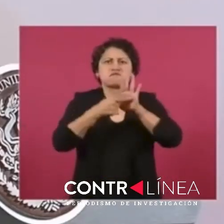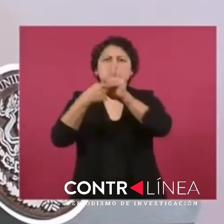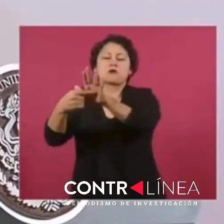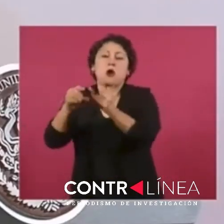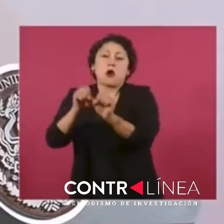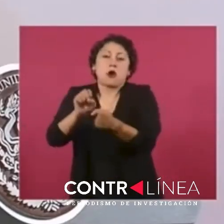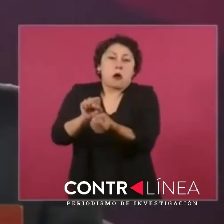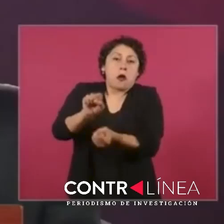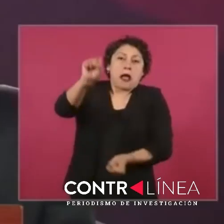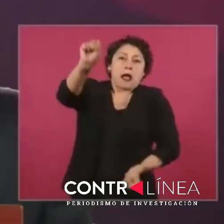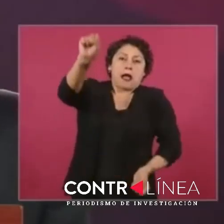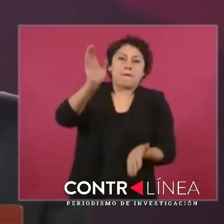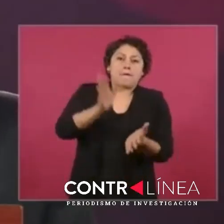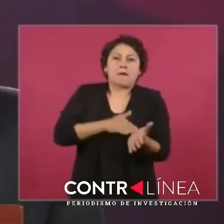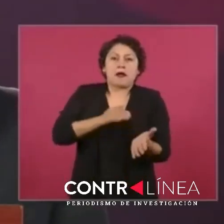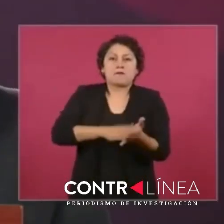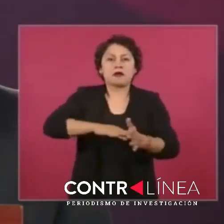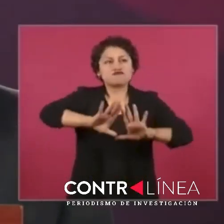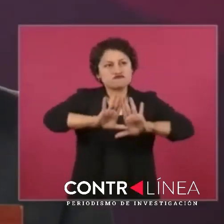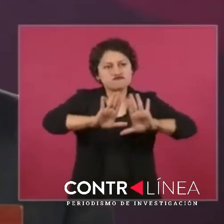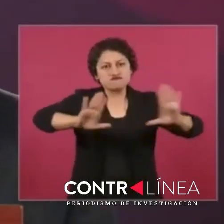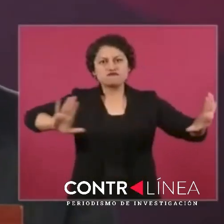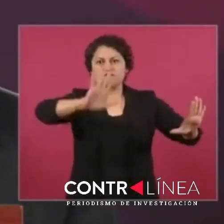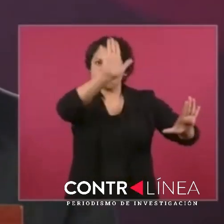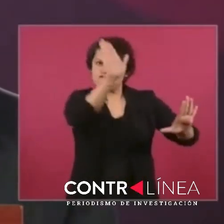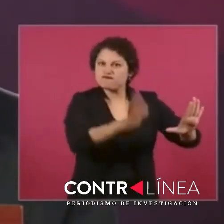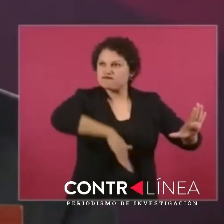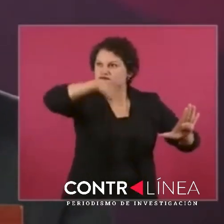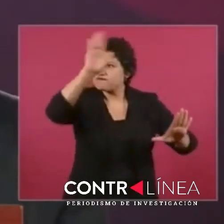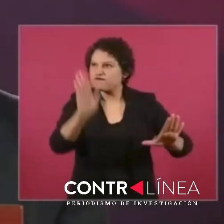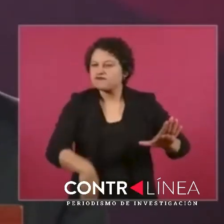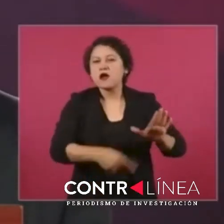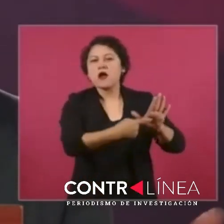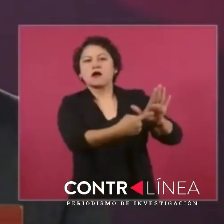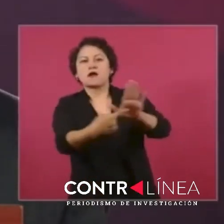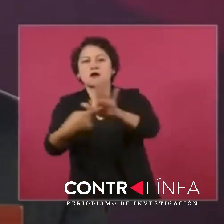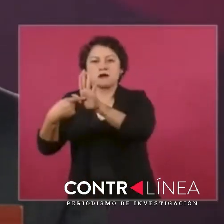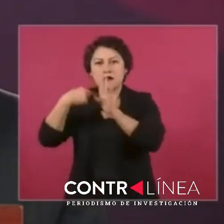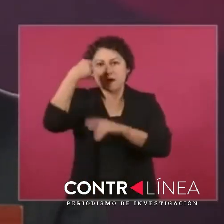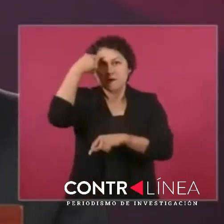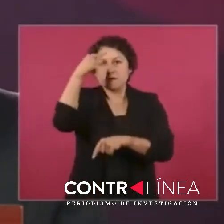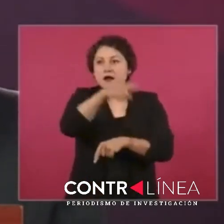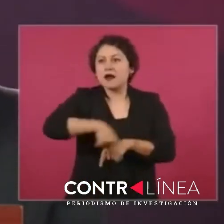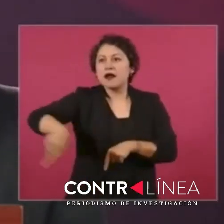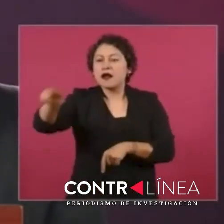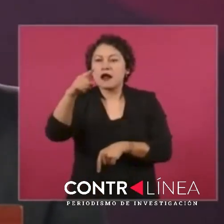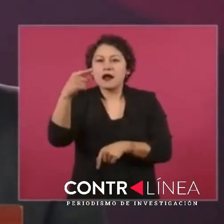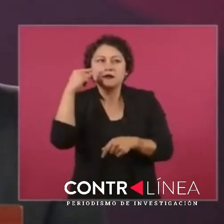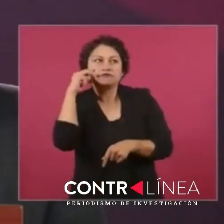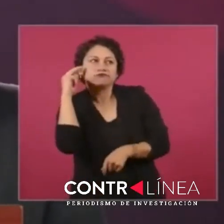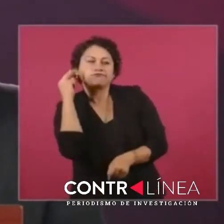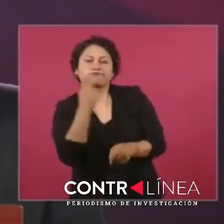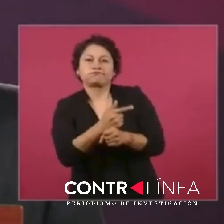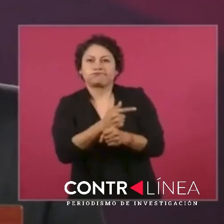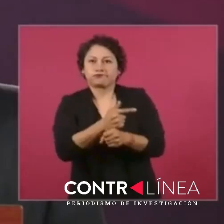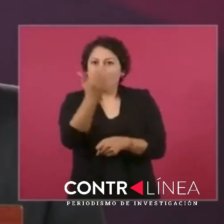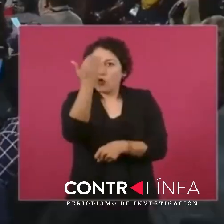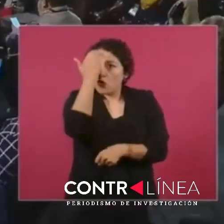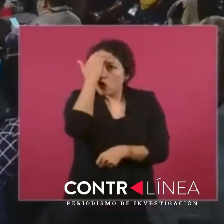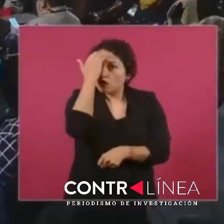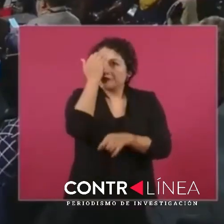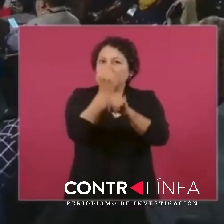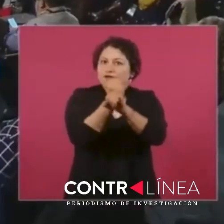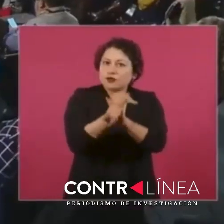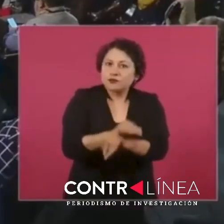aunque sea papeles murales, en las calles para poder dar a conocer la palabra. Aquí ha